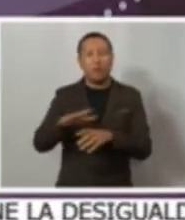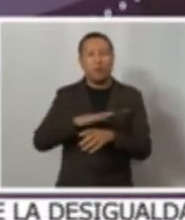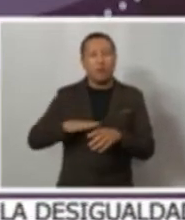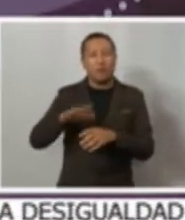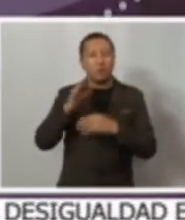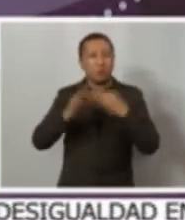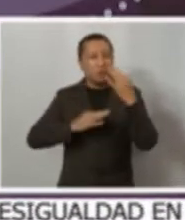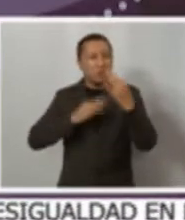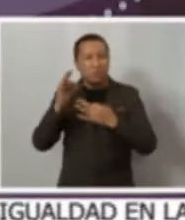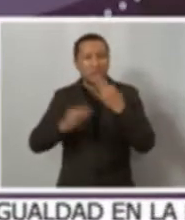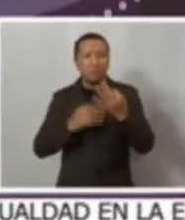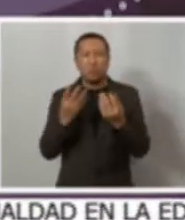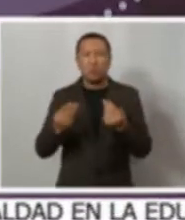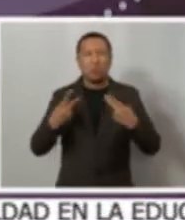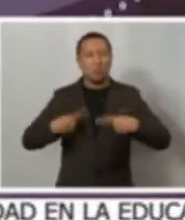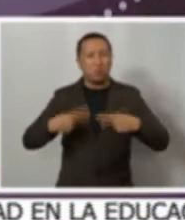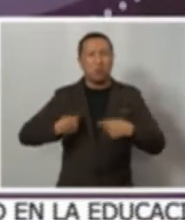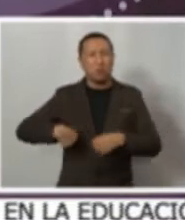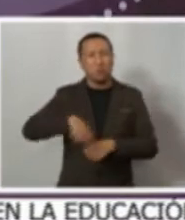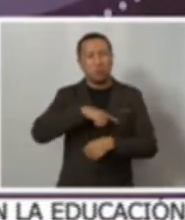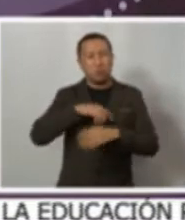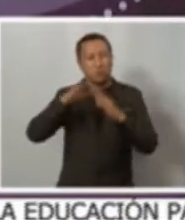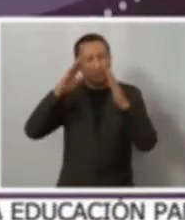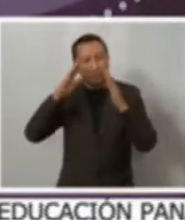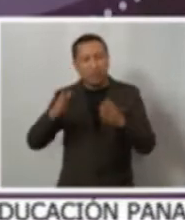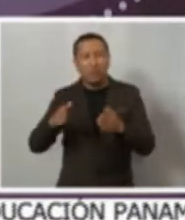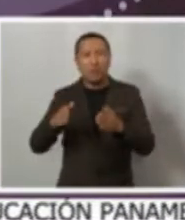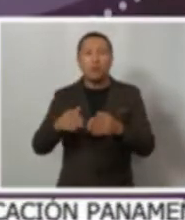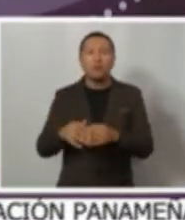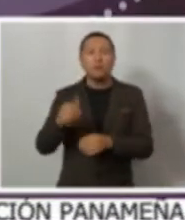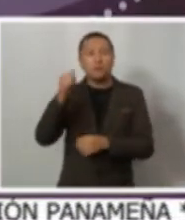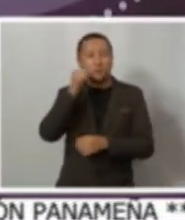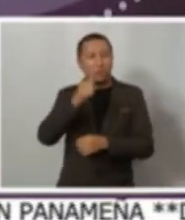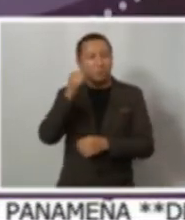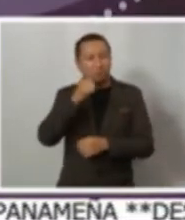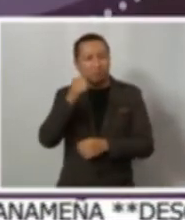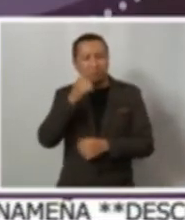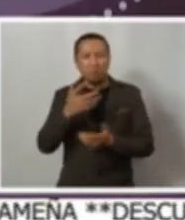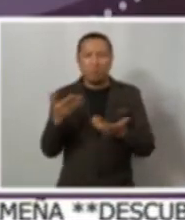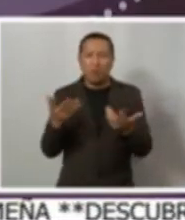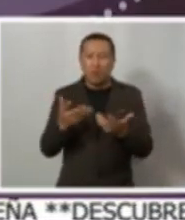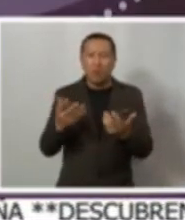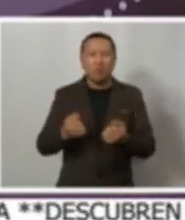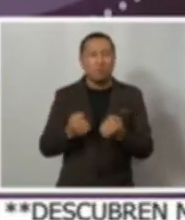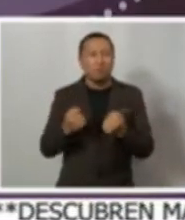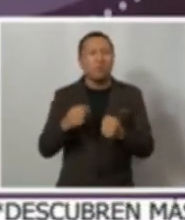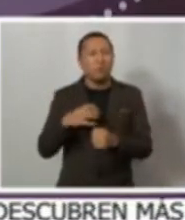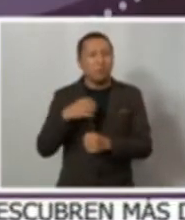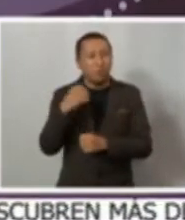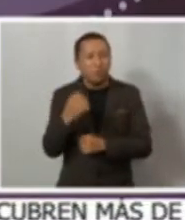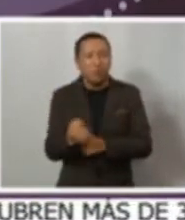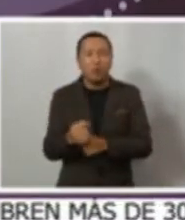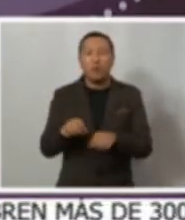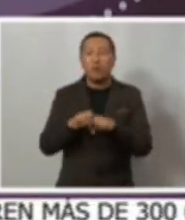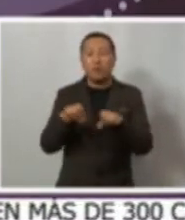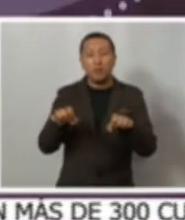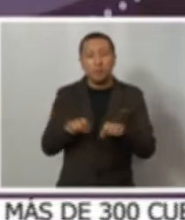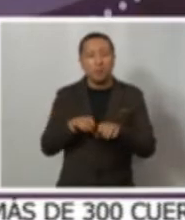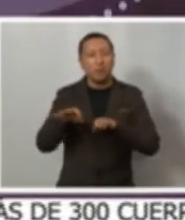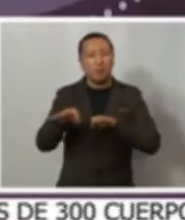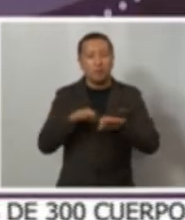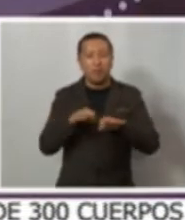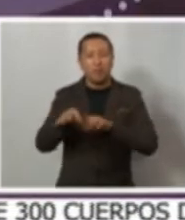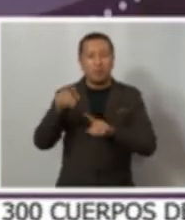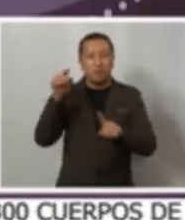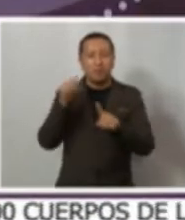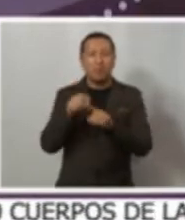las personas que estamos dedicadas con compromiso y con la camiseta bien puesta en este, ya le decía, equipo de trabajo que encabeza la señora